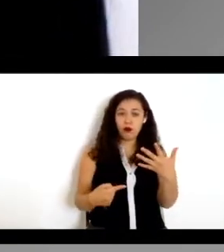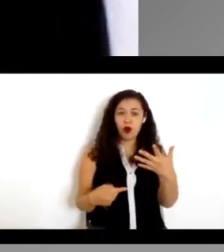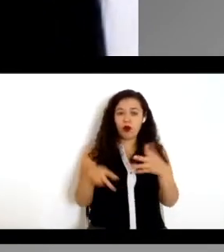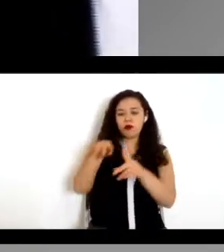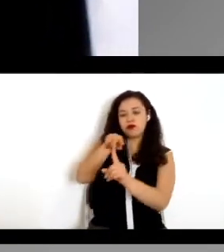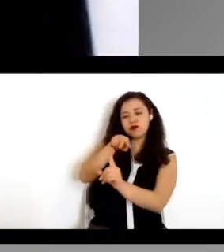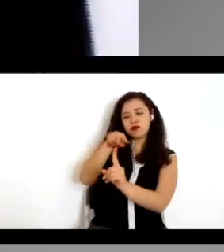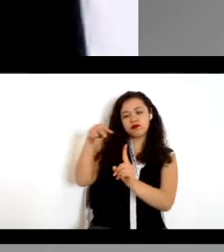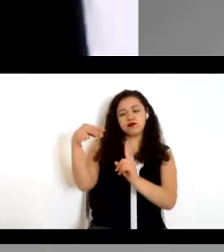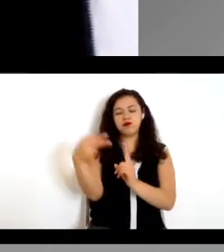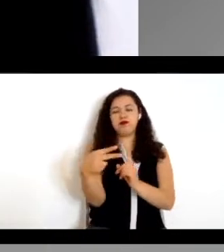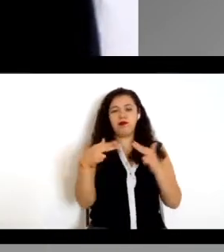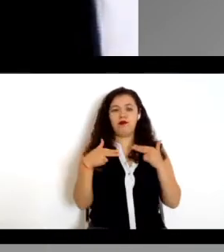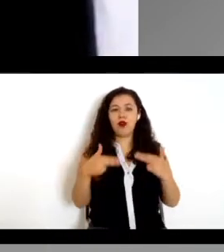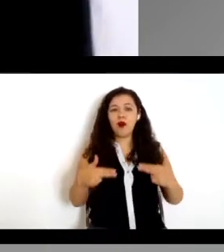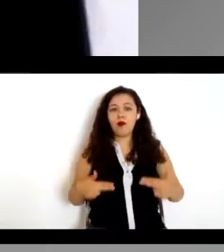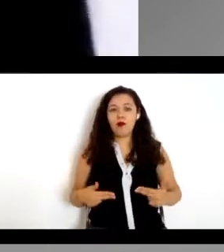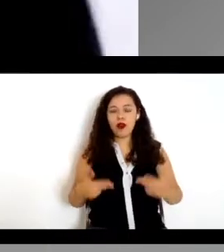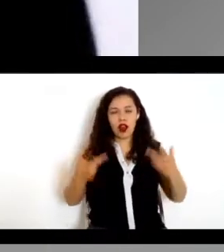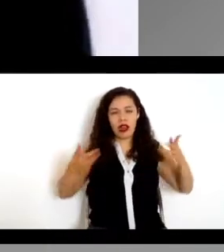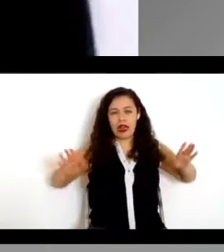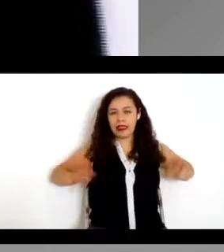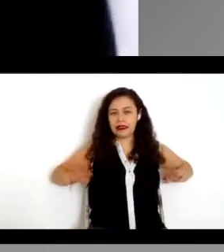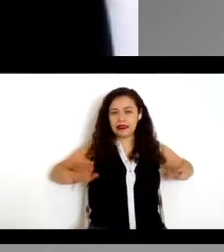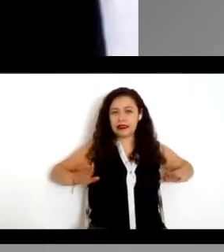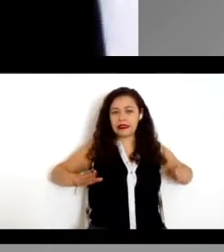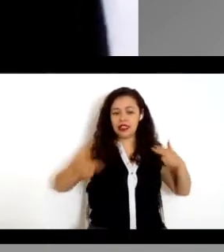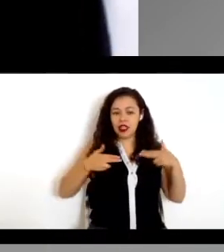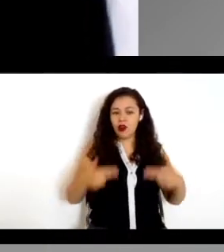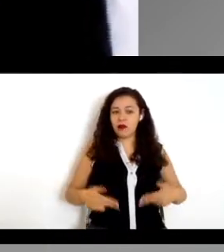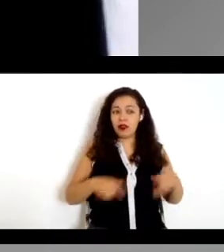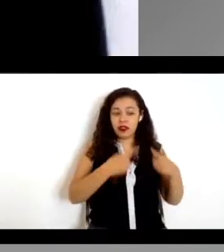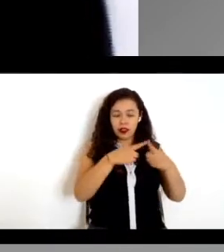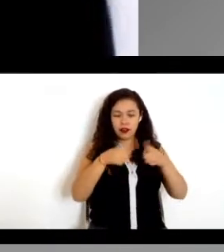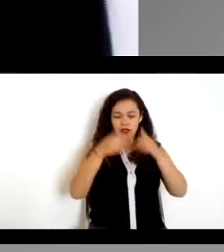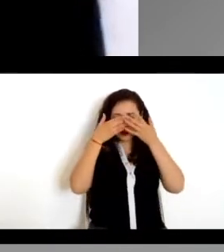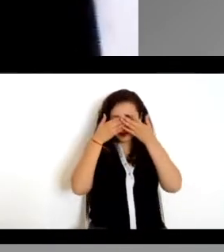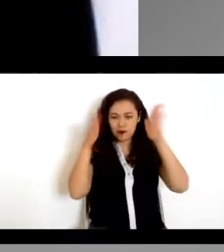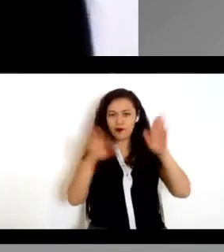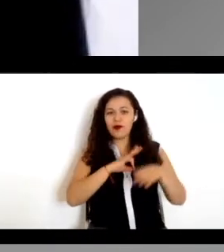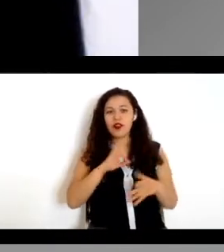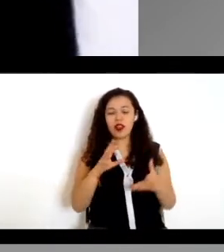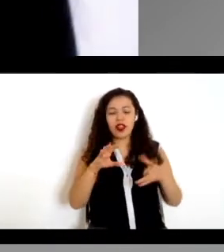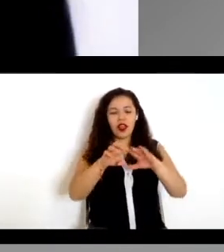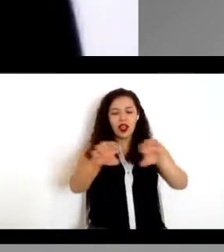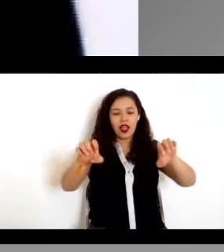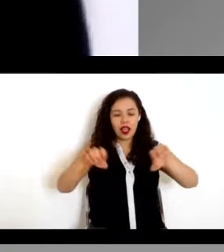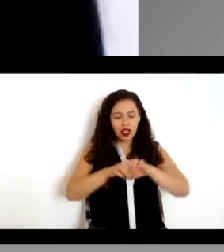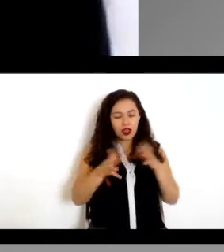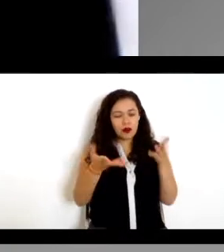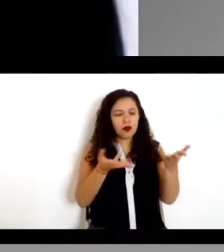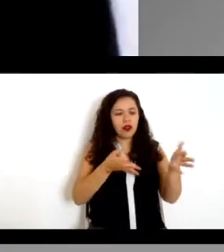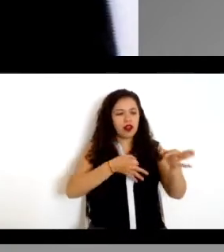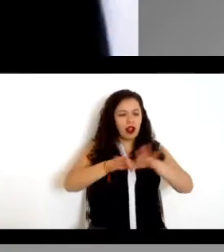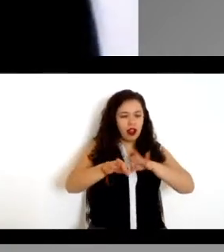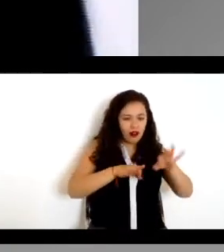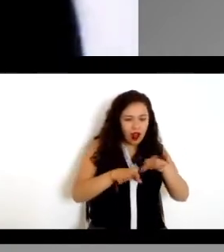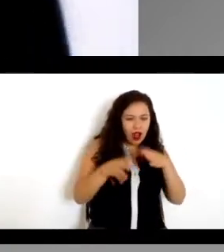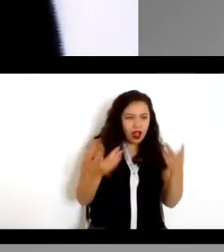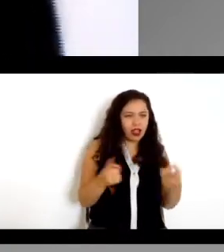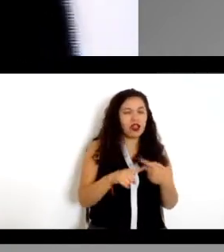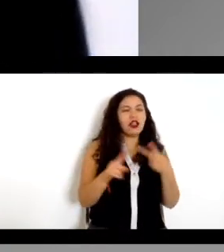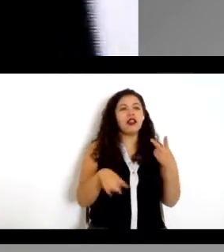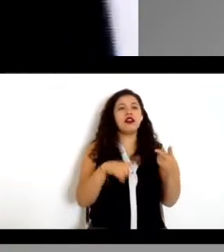enfoque de apertura a la diversidad humana. Porque cuando logramos trabajar en equipo, cuando logramos tener personas con